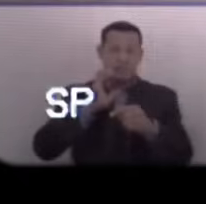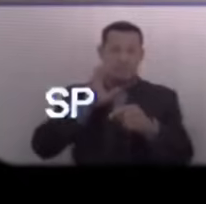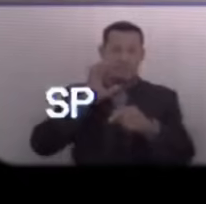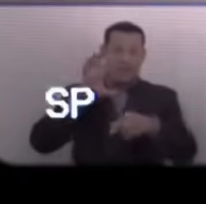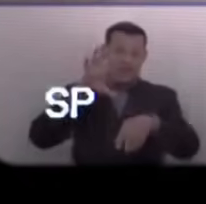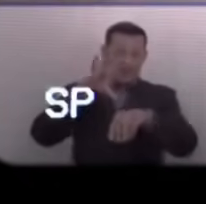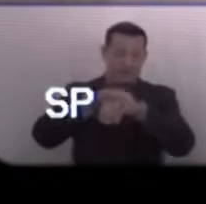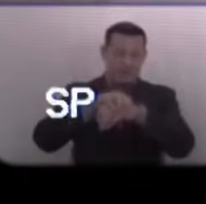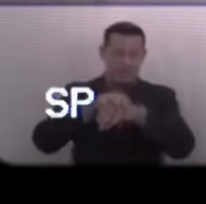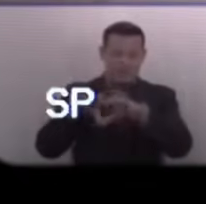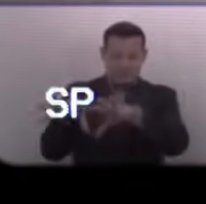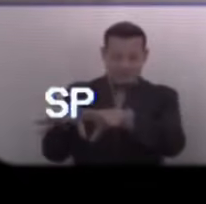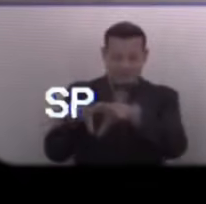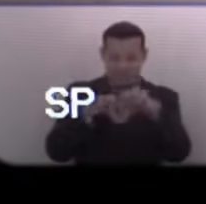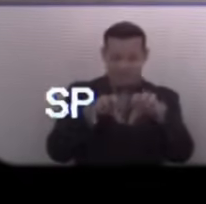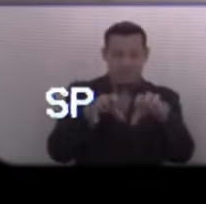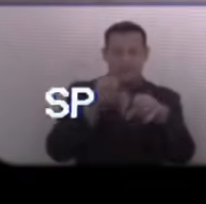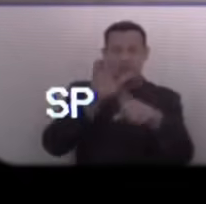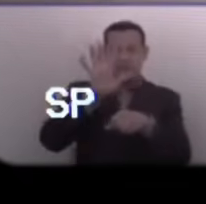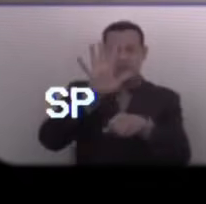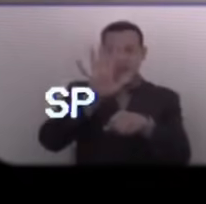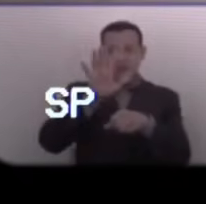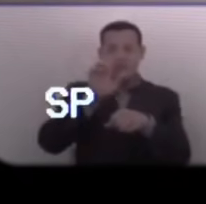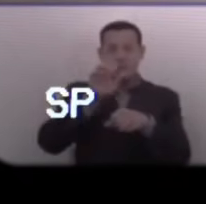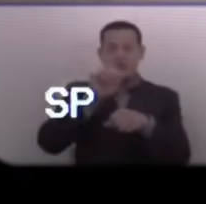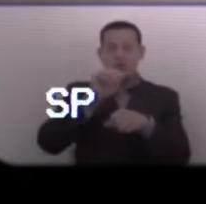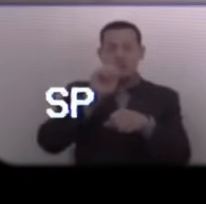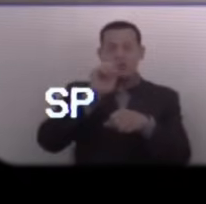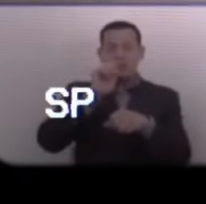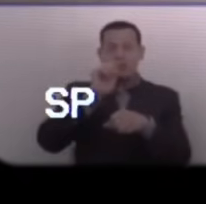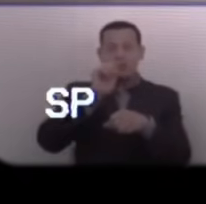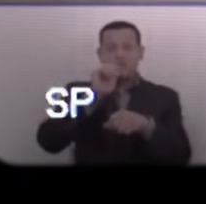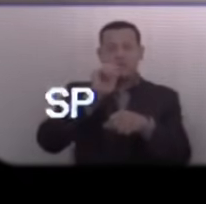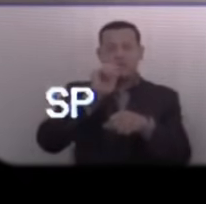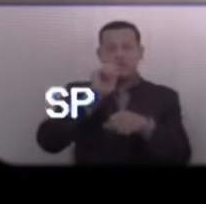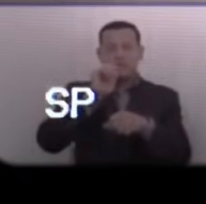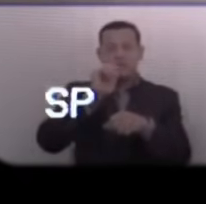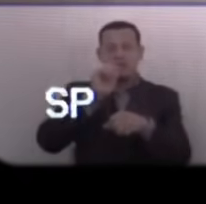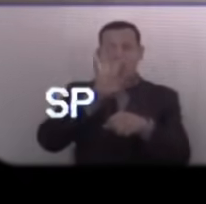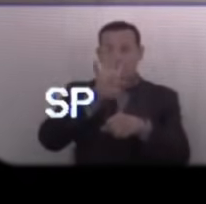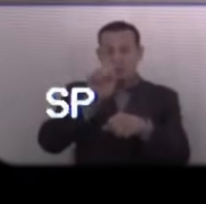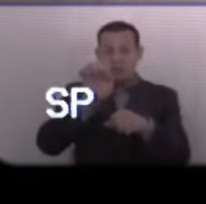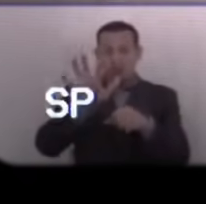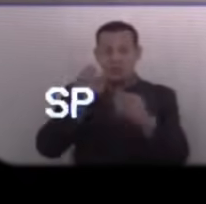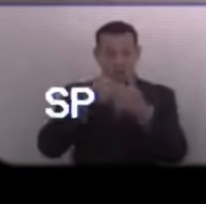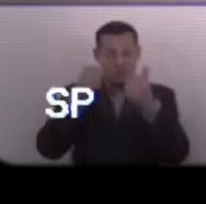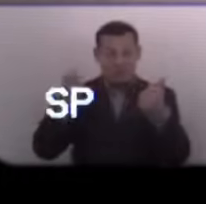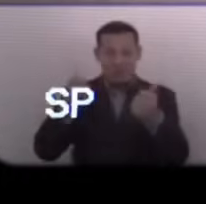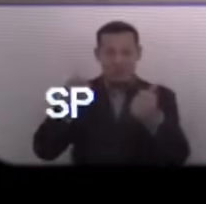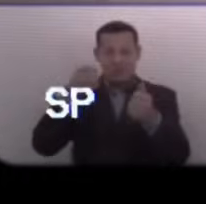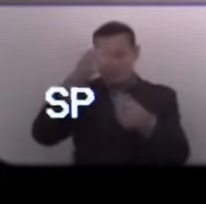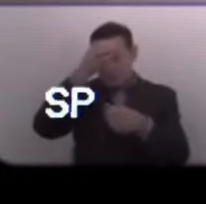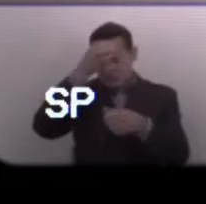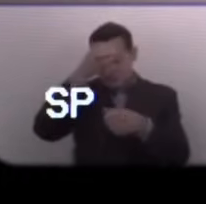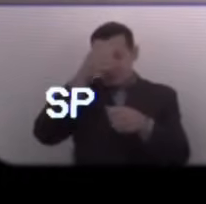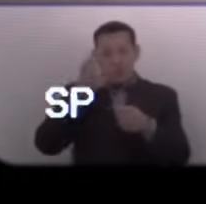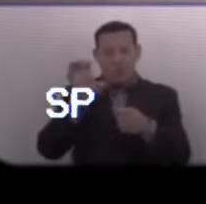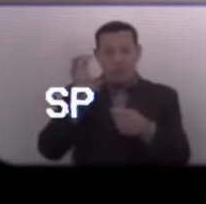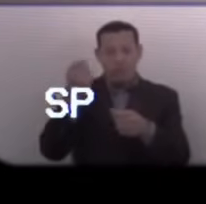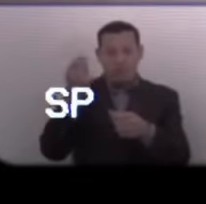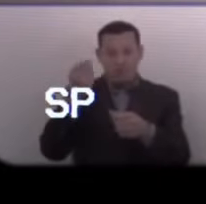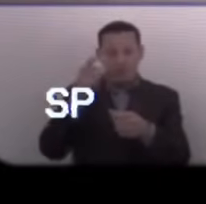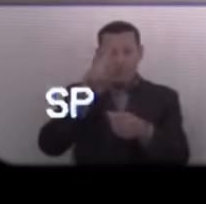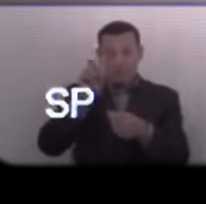3.5 millones de dólares a las pandillas en concepto de extorsiones. Para 2020 esto